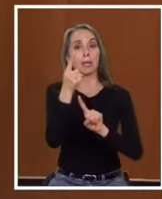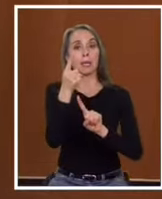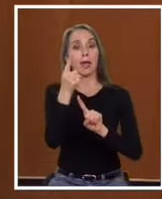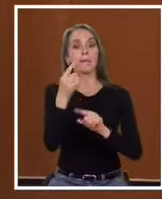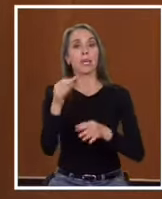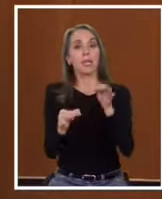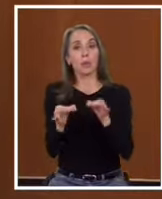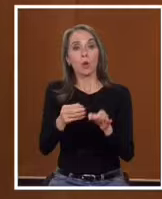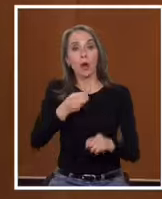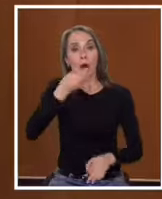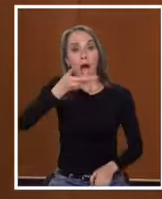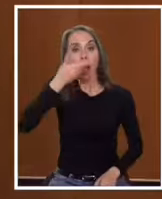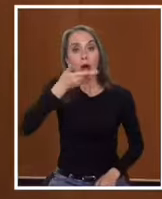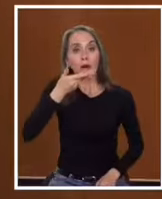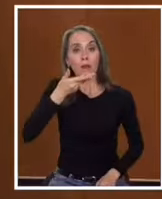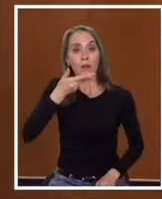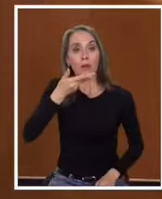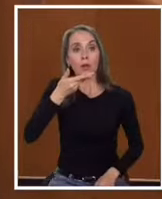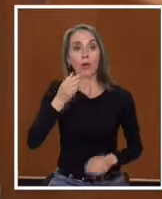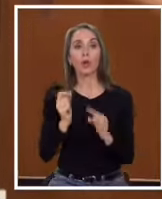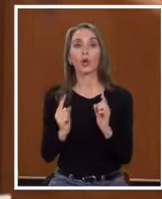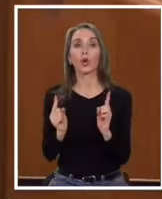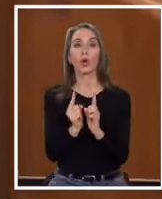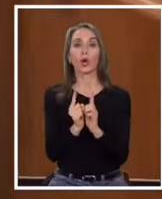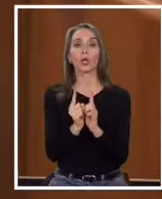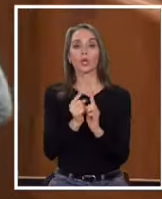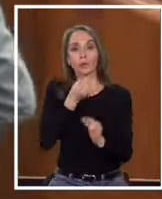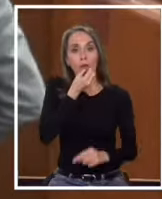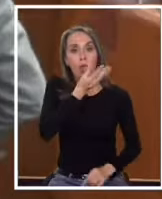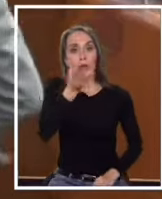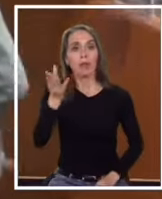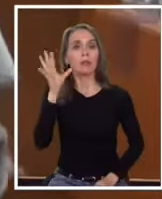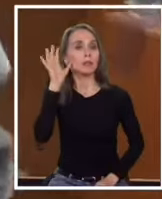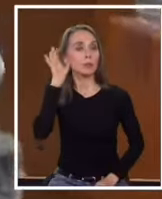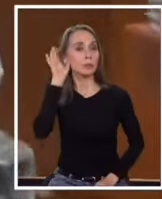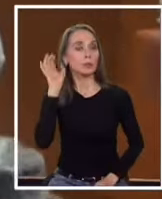su juicio y realizó una muy breve declaración. Escuchamos.